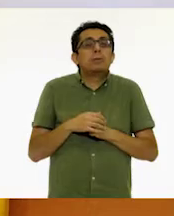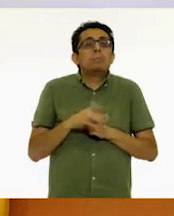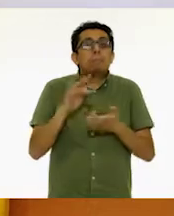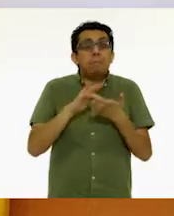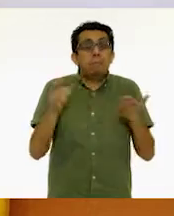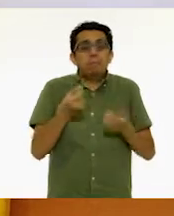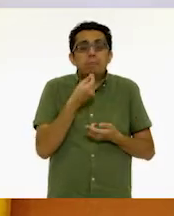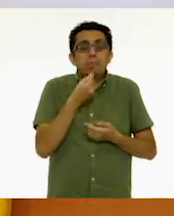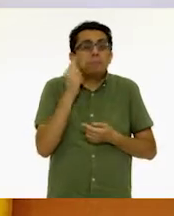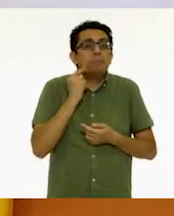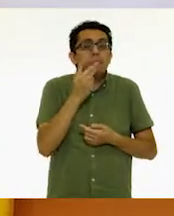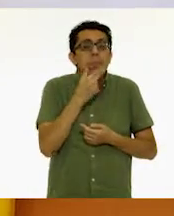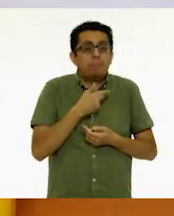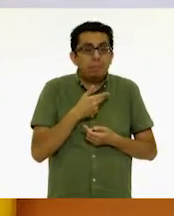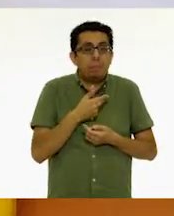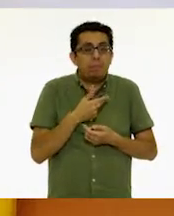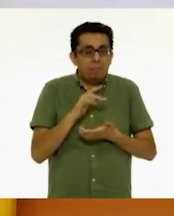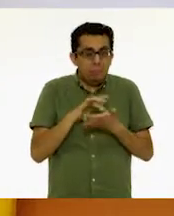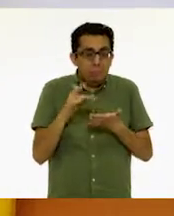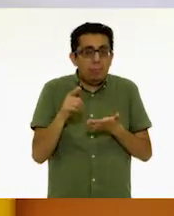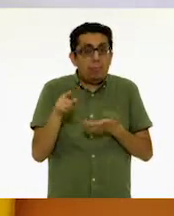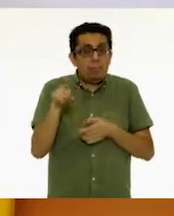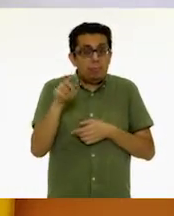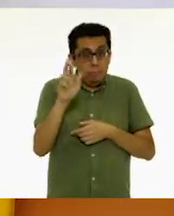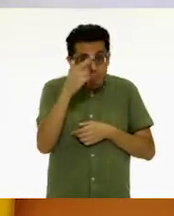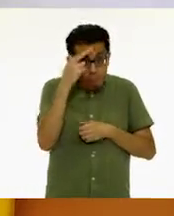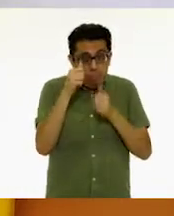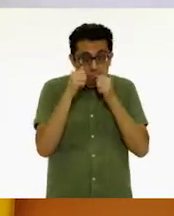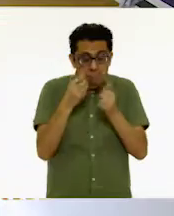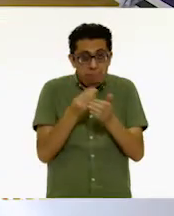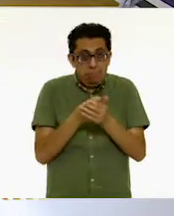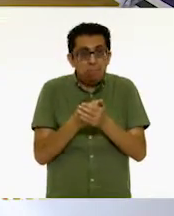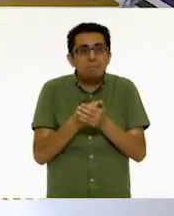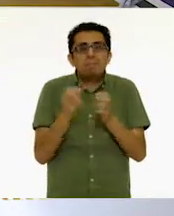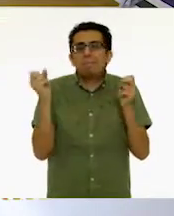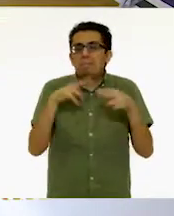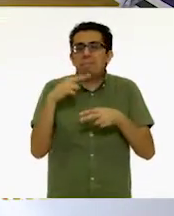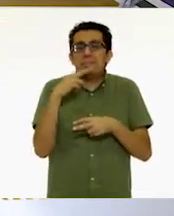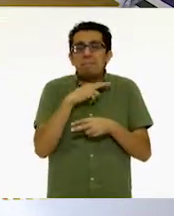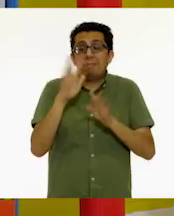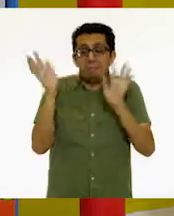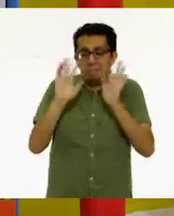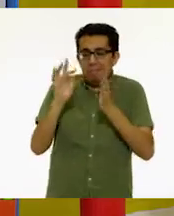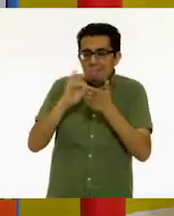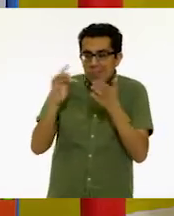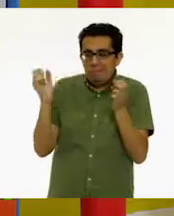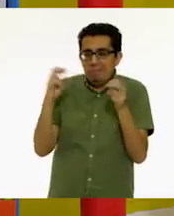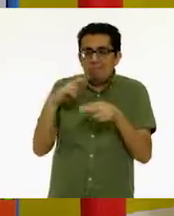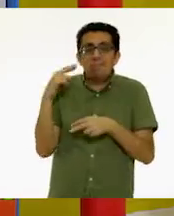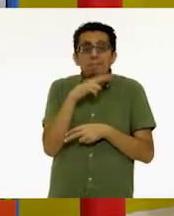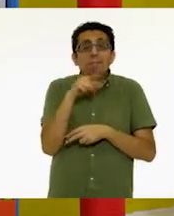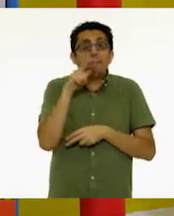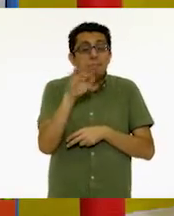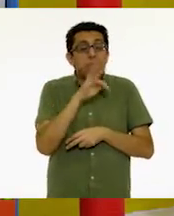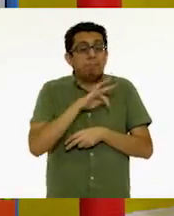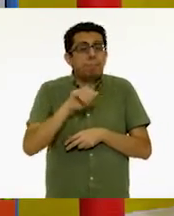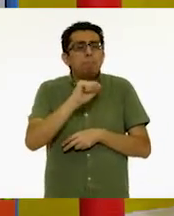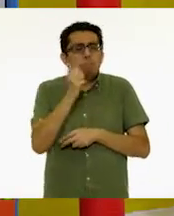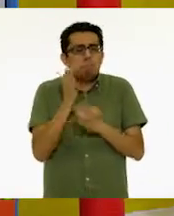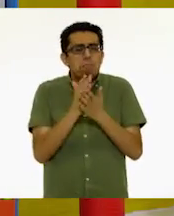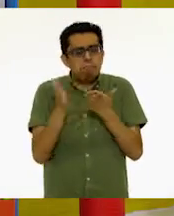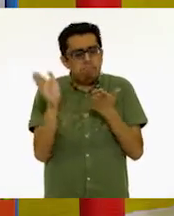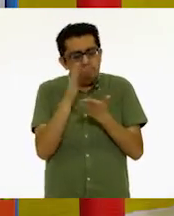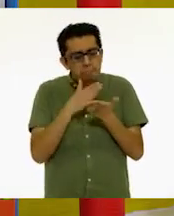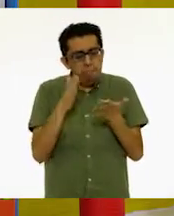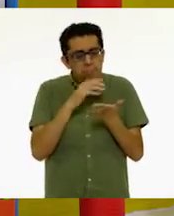y recuerden estar al pendiente de sus clases. Nos vemos pronto. Nos vemos pronto, Angie. Muchas gracias. Y para ti, si te es posible, consulta otros